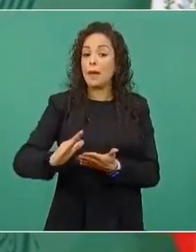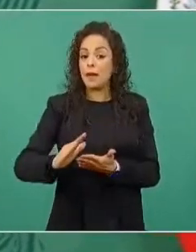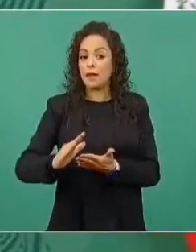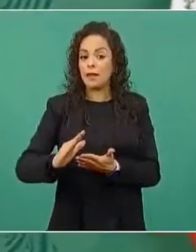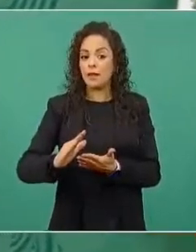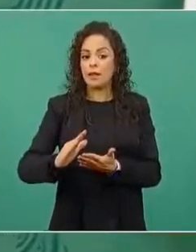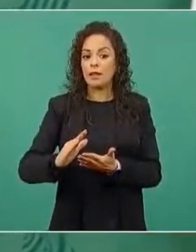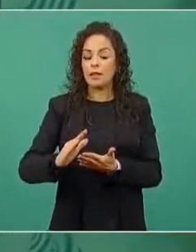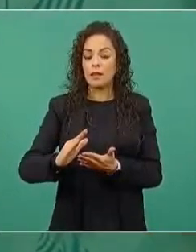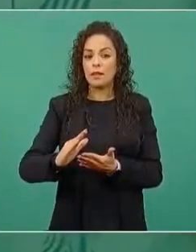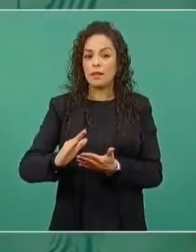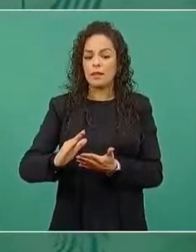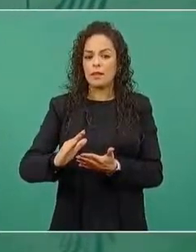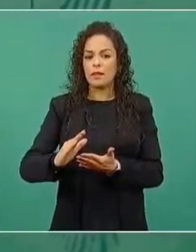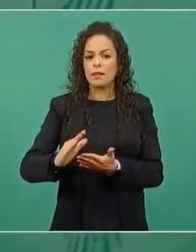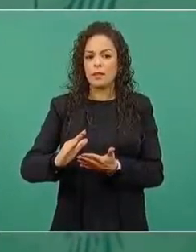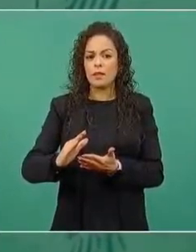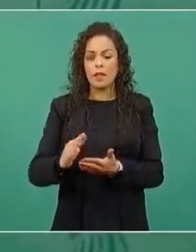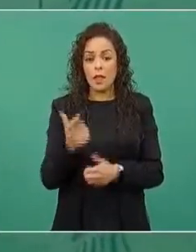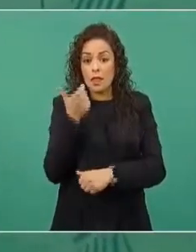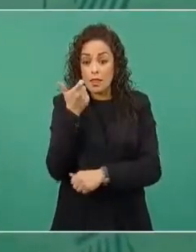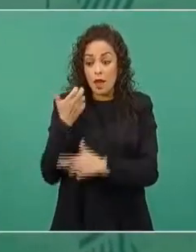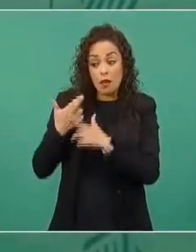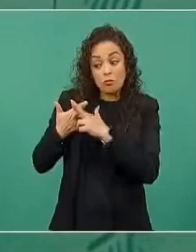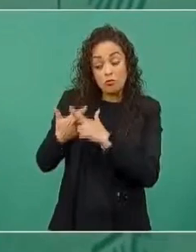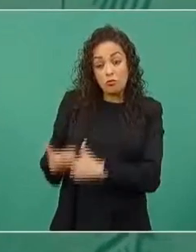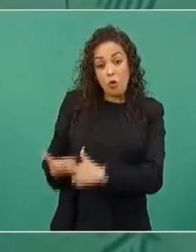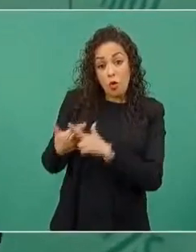con lo que nos sobró